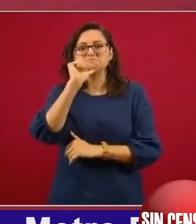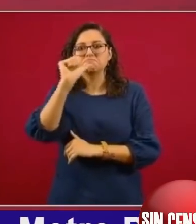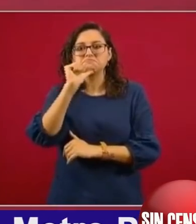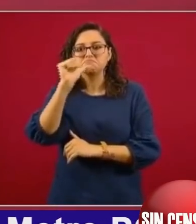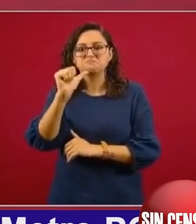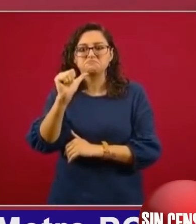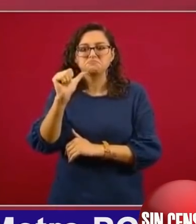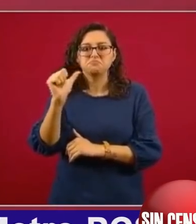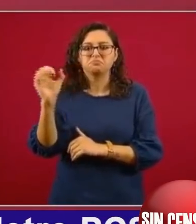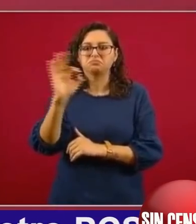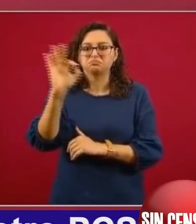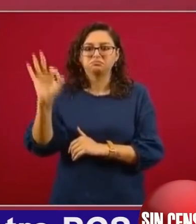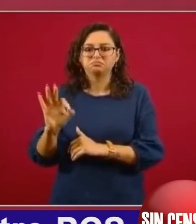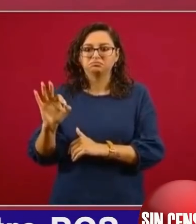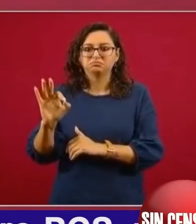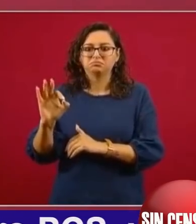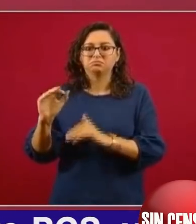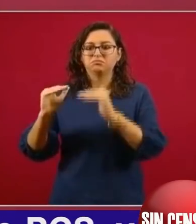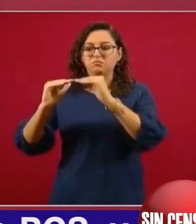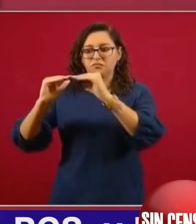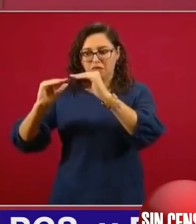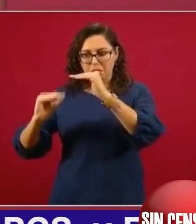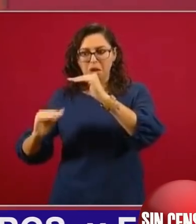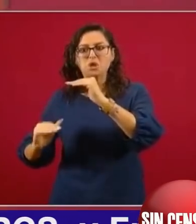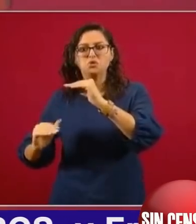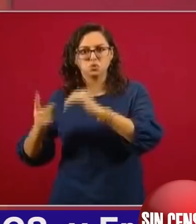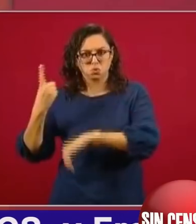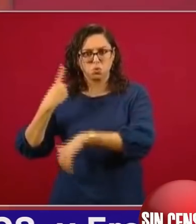el porcentaje de deuda, se redujo.